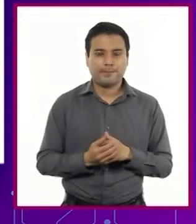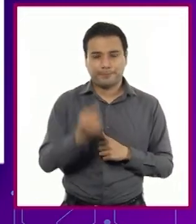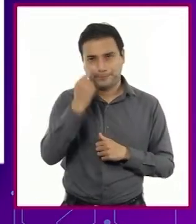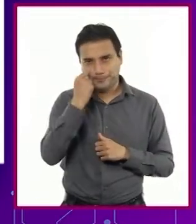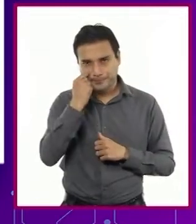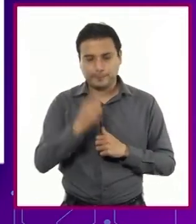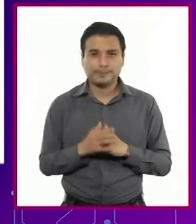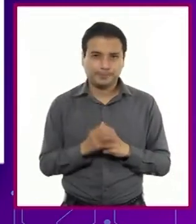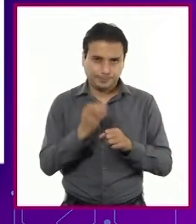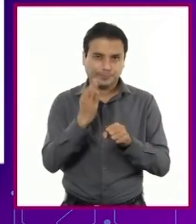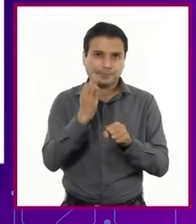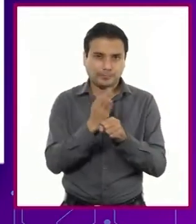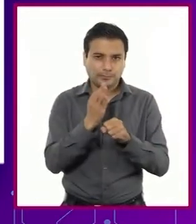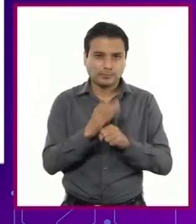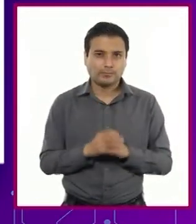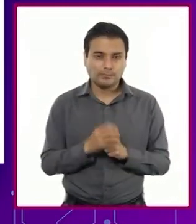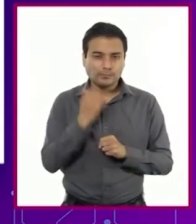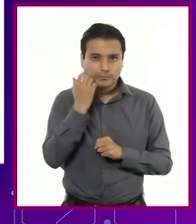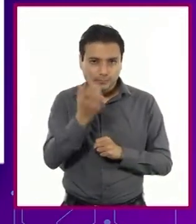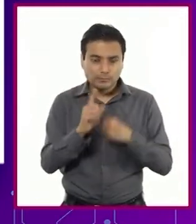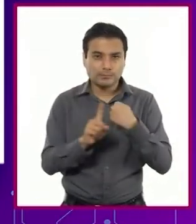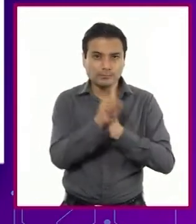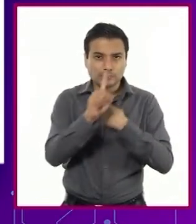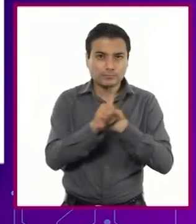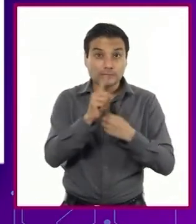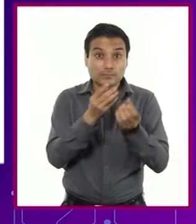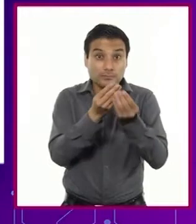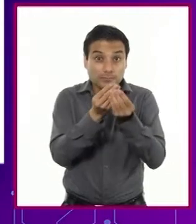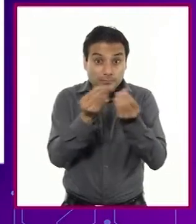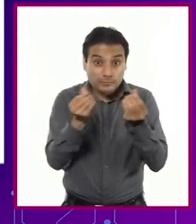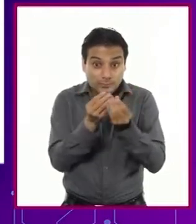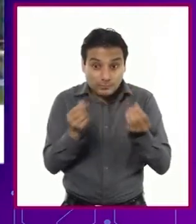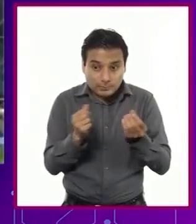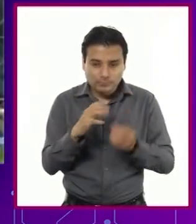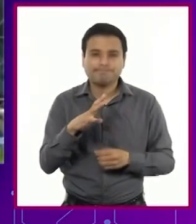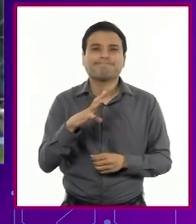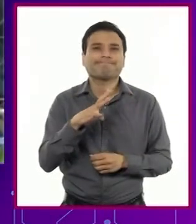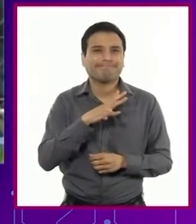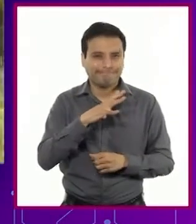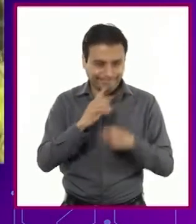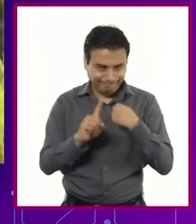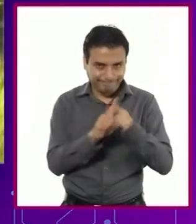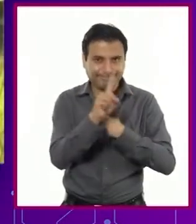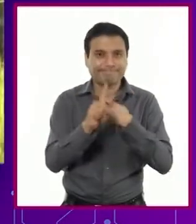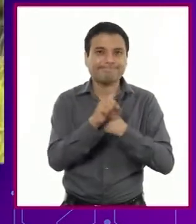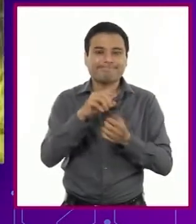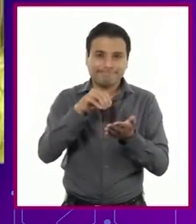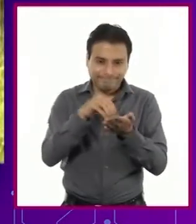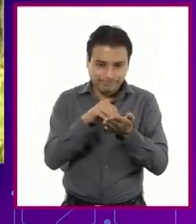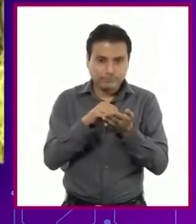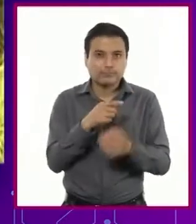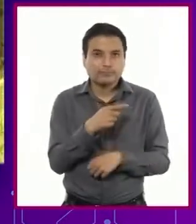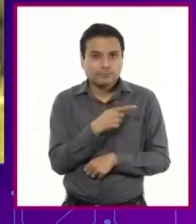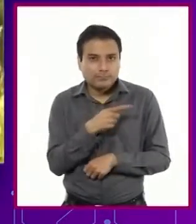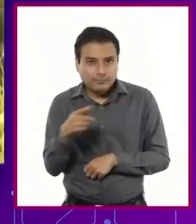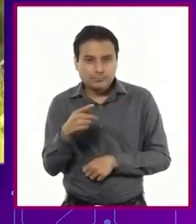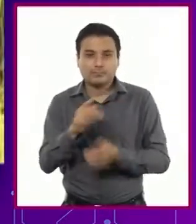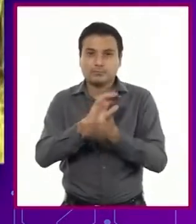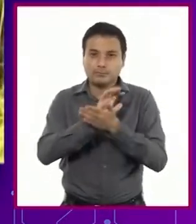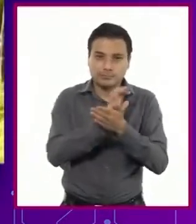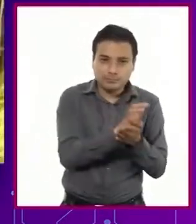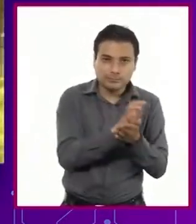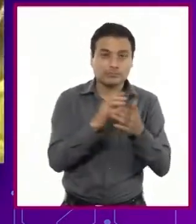los esfuerzos por atenuar el impacto de estas problemáticas, aún prevalecen en la actualidad altos índices de pobreza, marginación